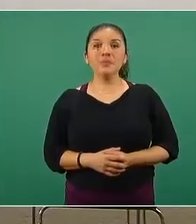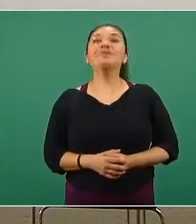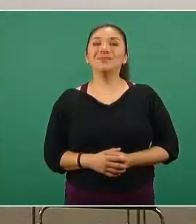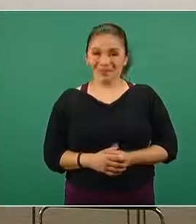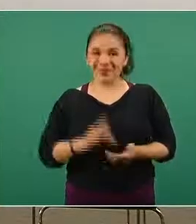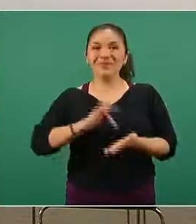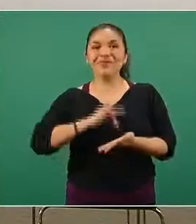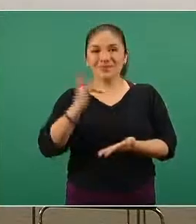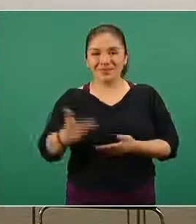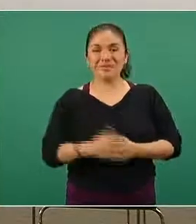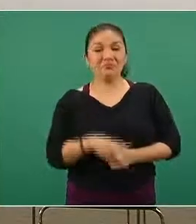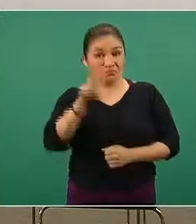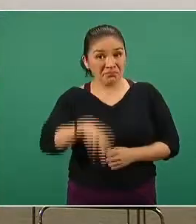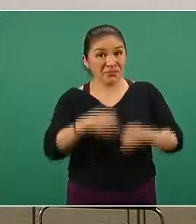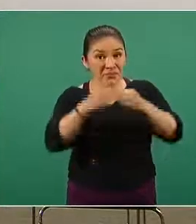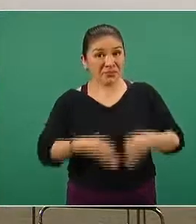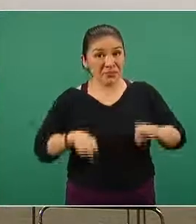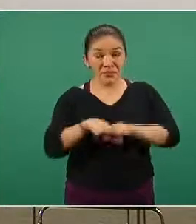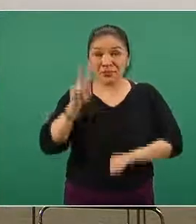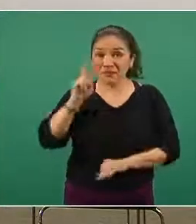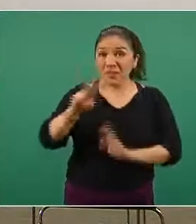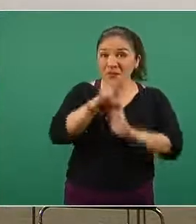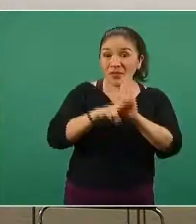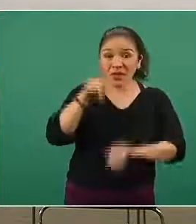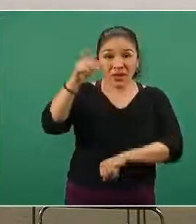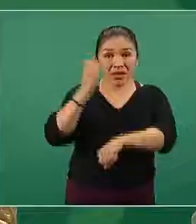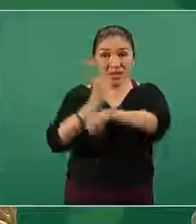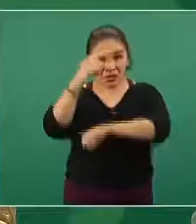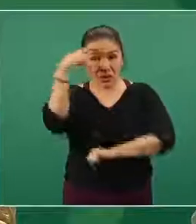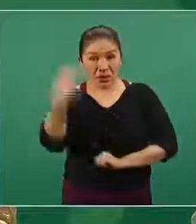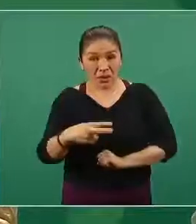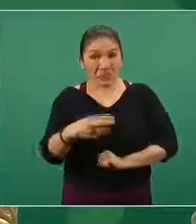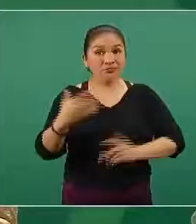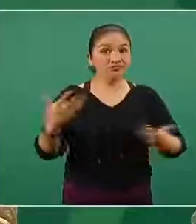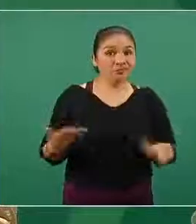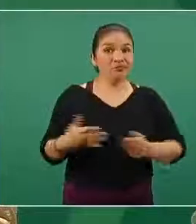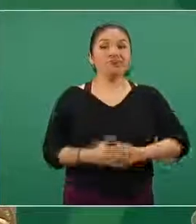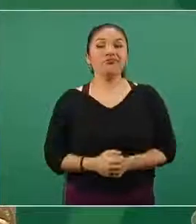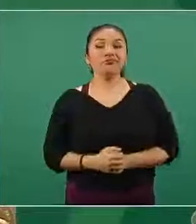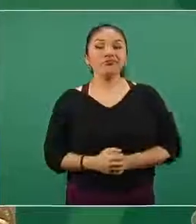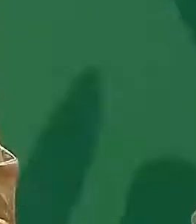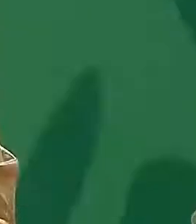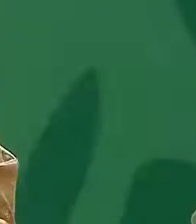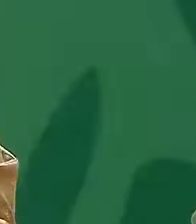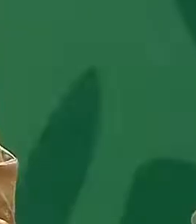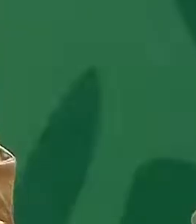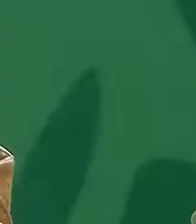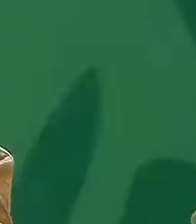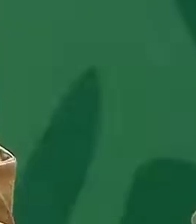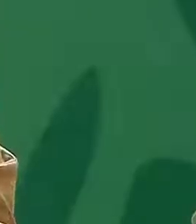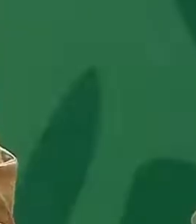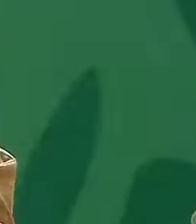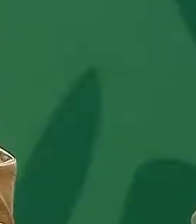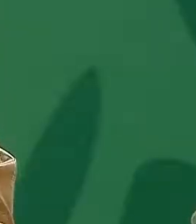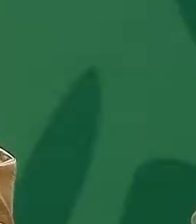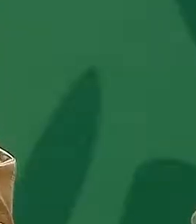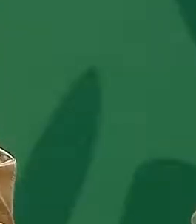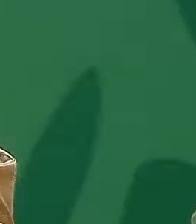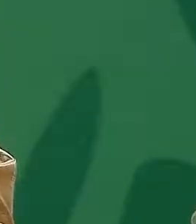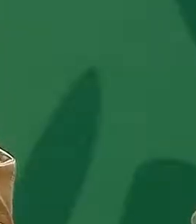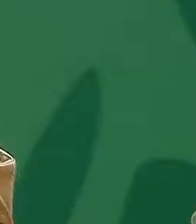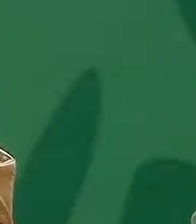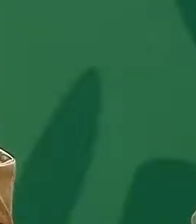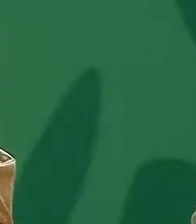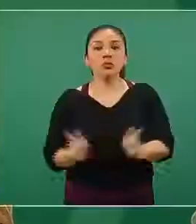Muchas gracias. Qué importante es este video del Estado de México, donde nuestros compañeros de intendencia, este